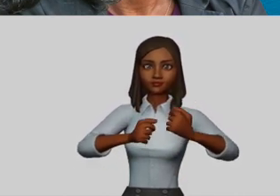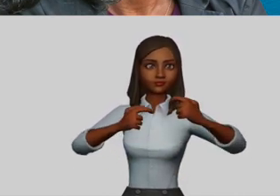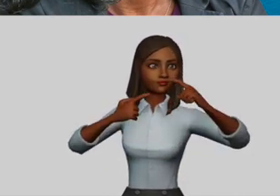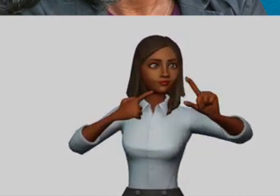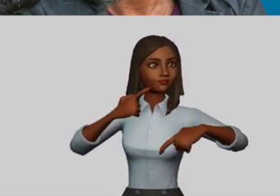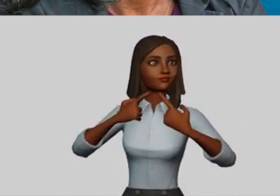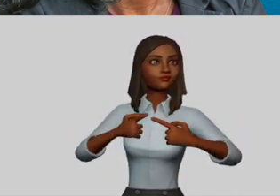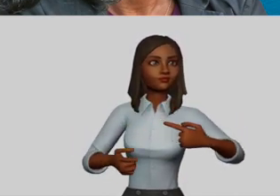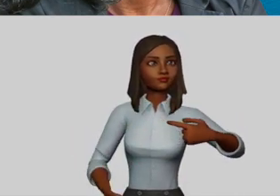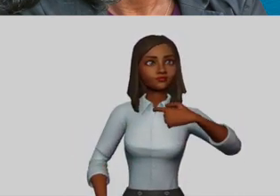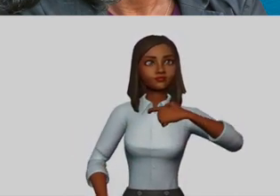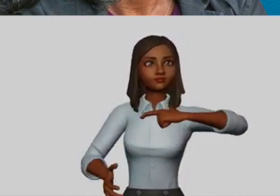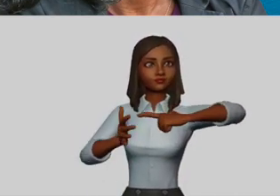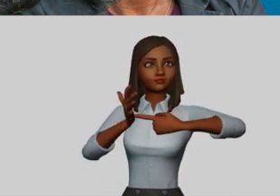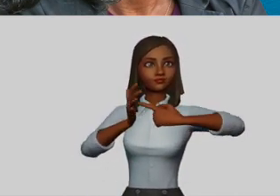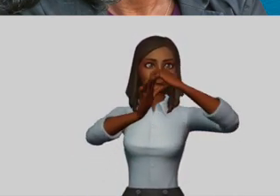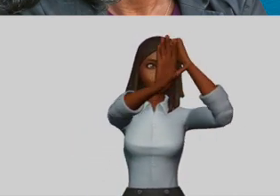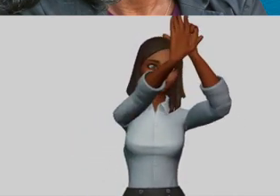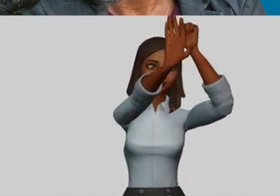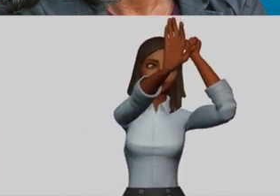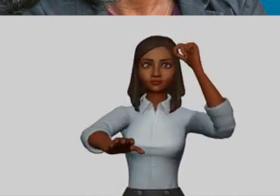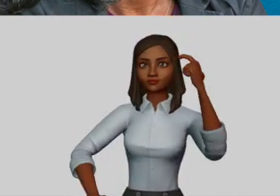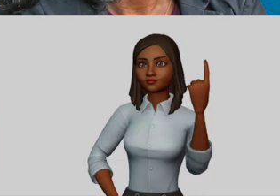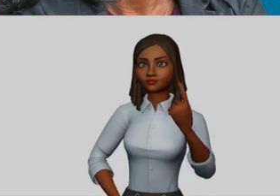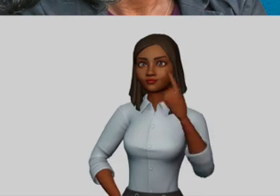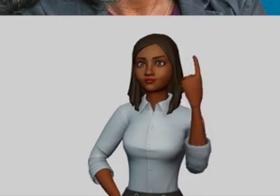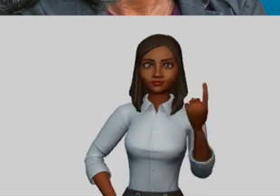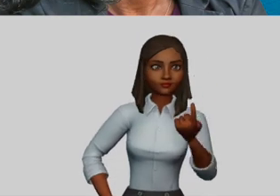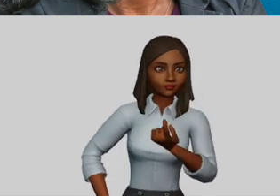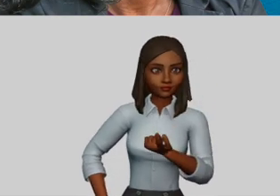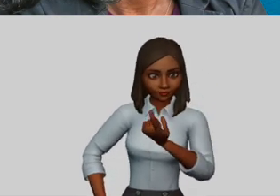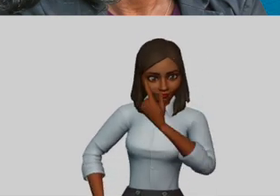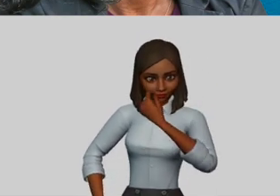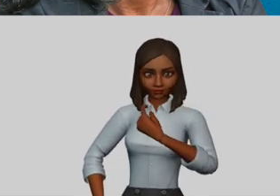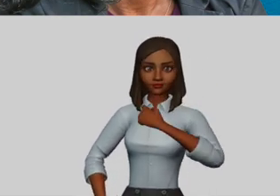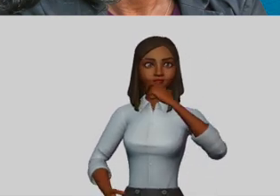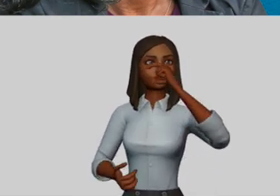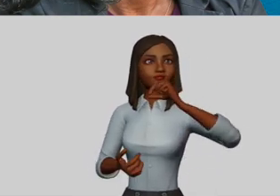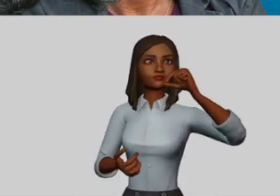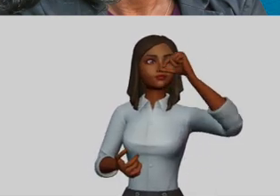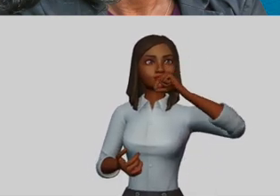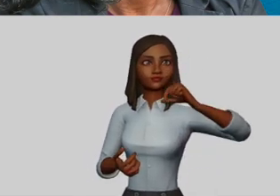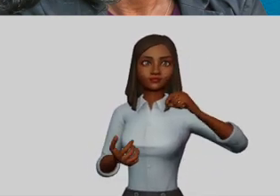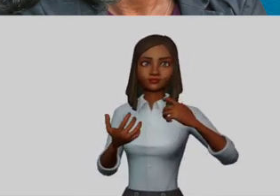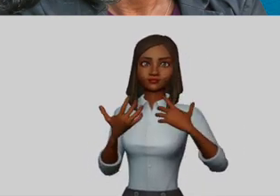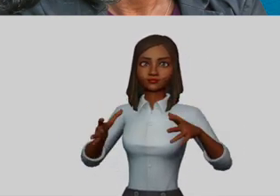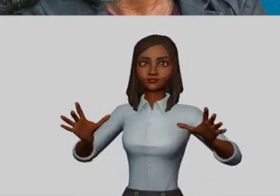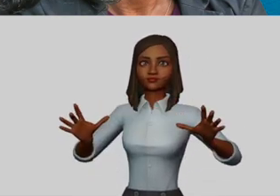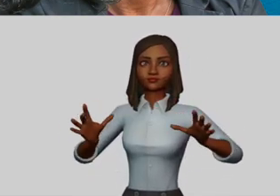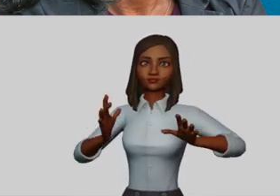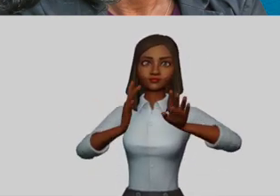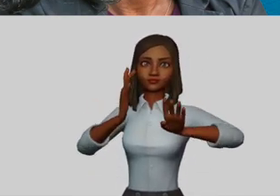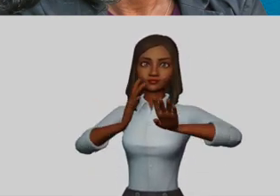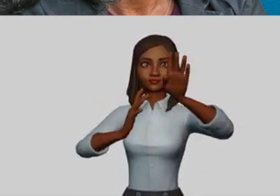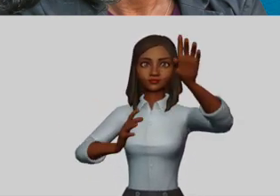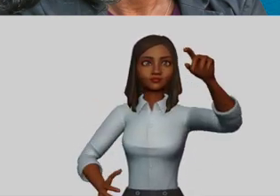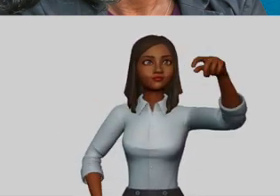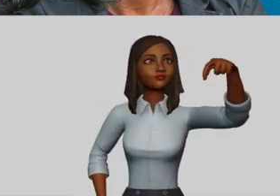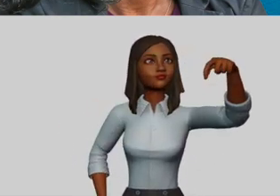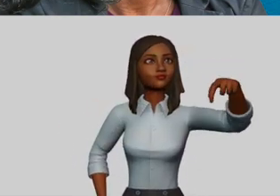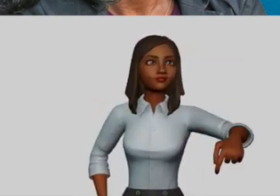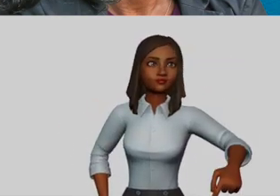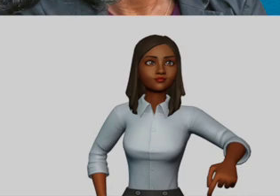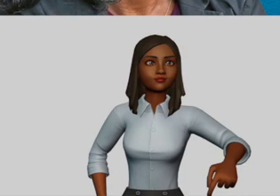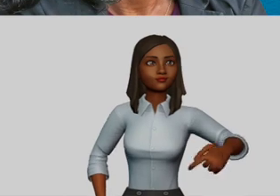estratégicamente queríamos esa relación con Google porque en el futuro también queremos a Google como